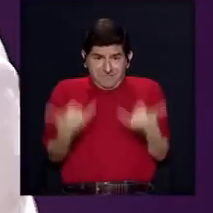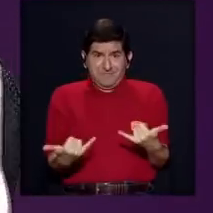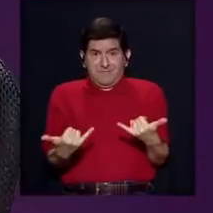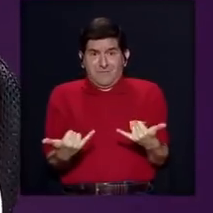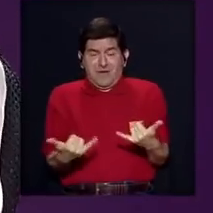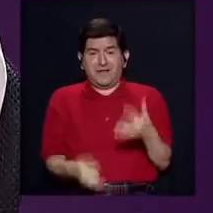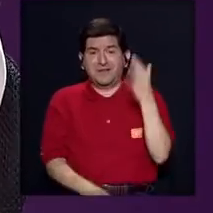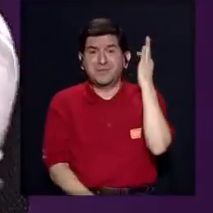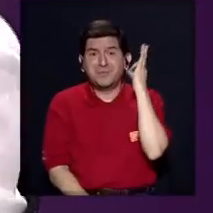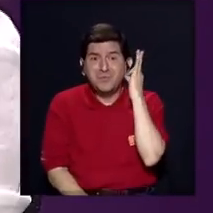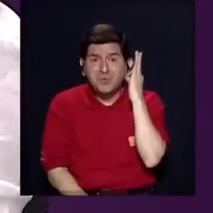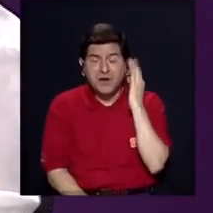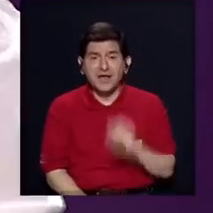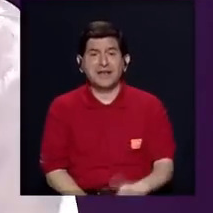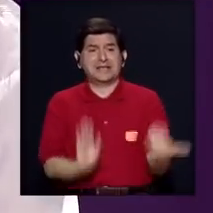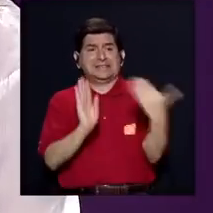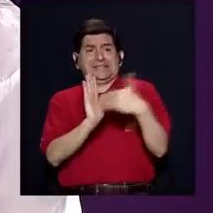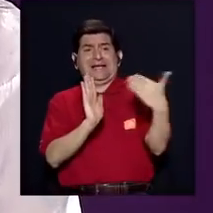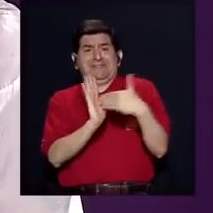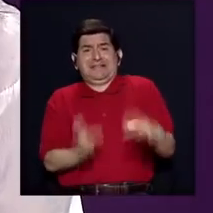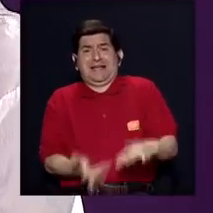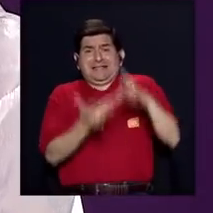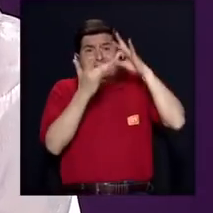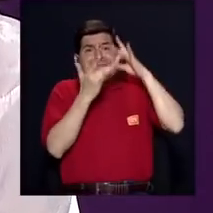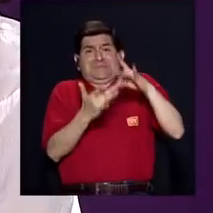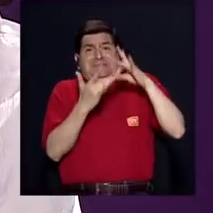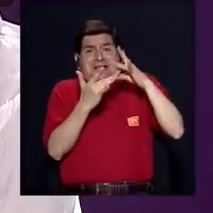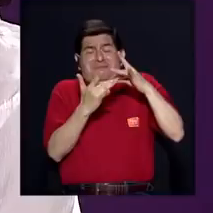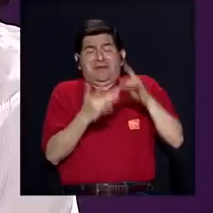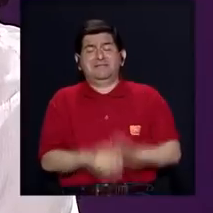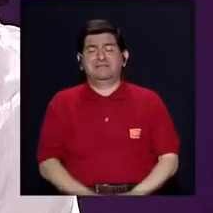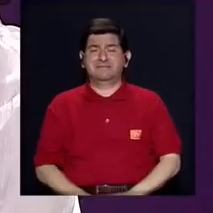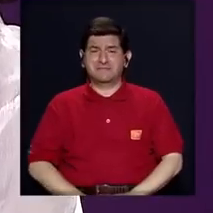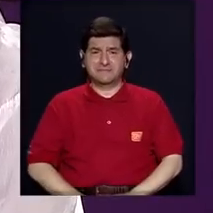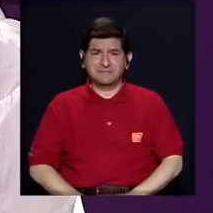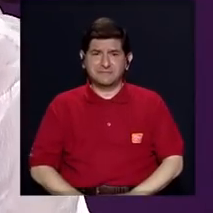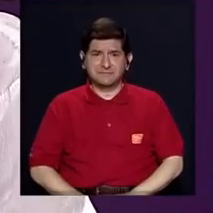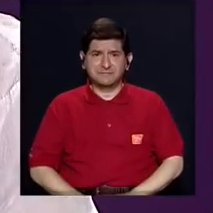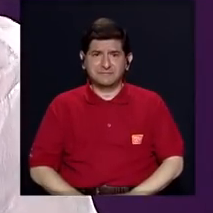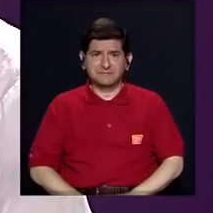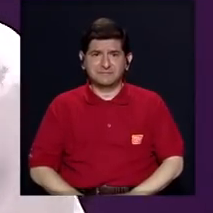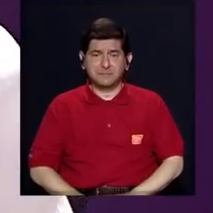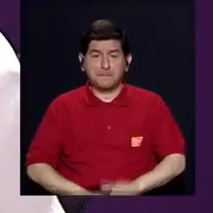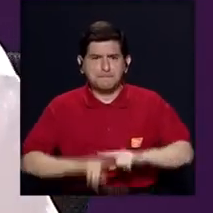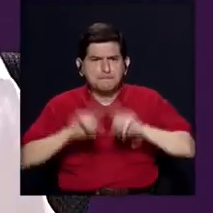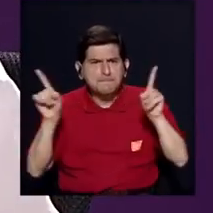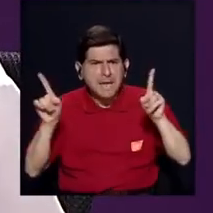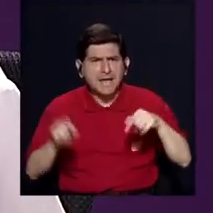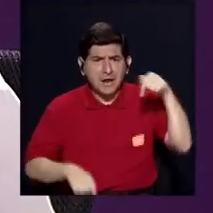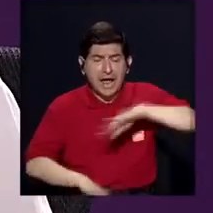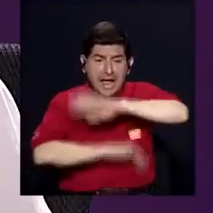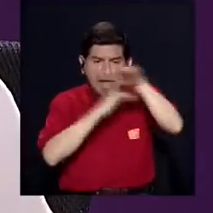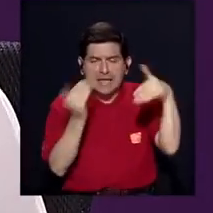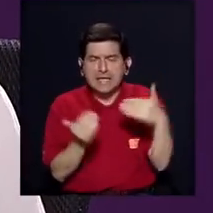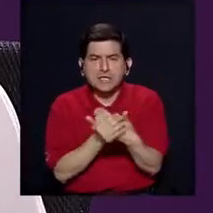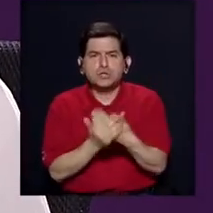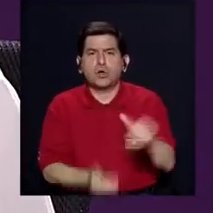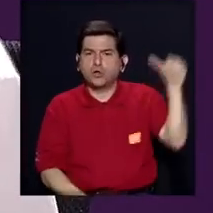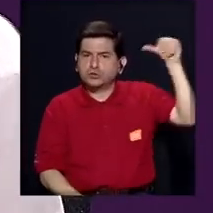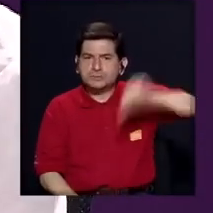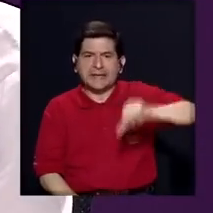las mujeres reciben fundamentalmente los los golpes pero aquí perdemos todas y